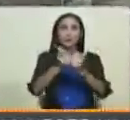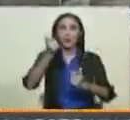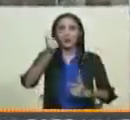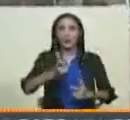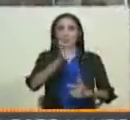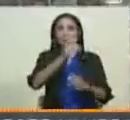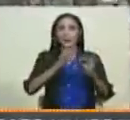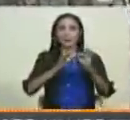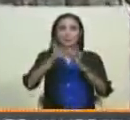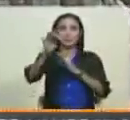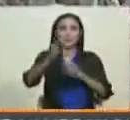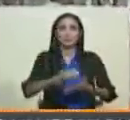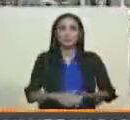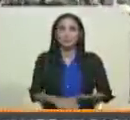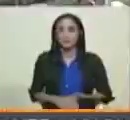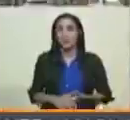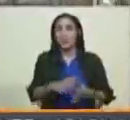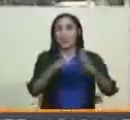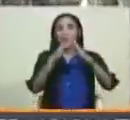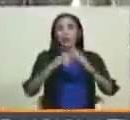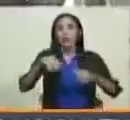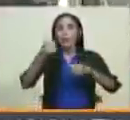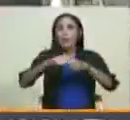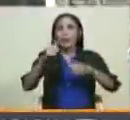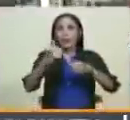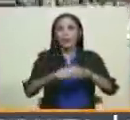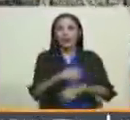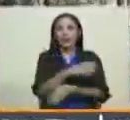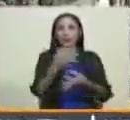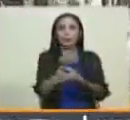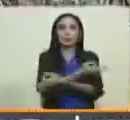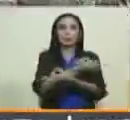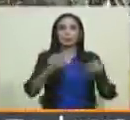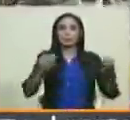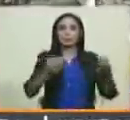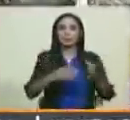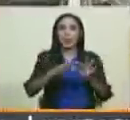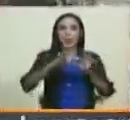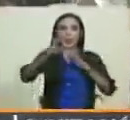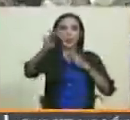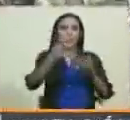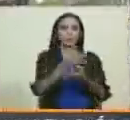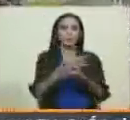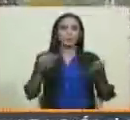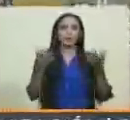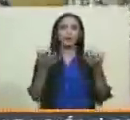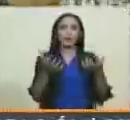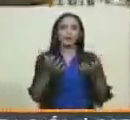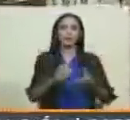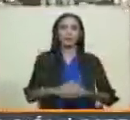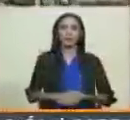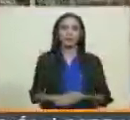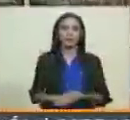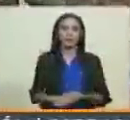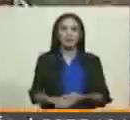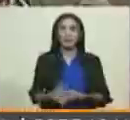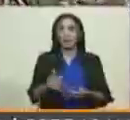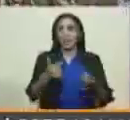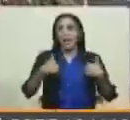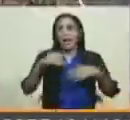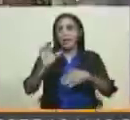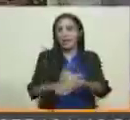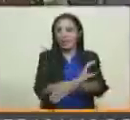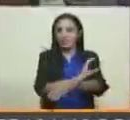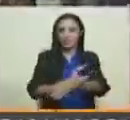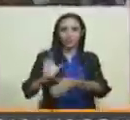El oeste de Maracaibo de punta a punta. Y lo que provoca es cantar.